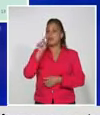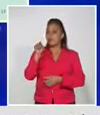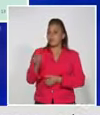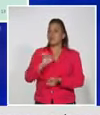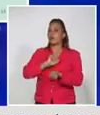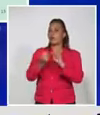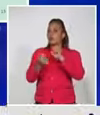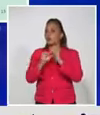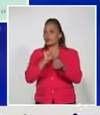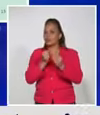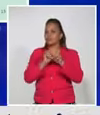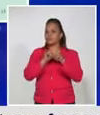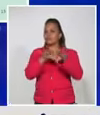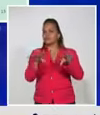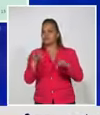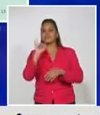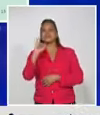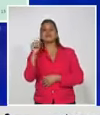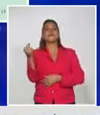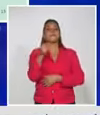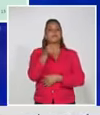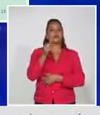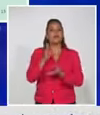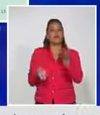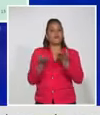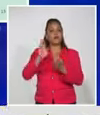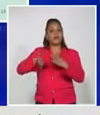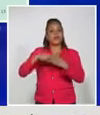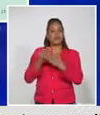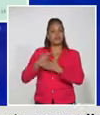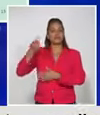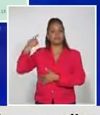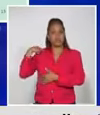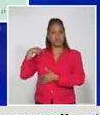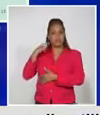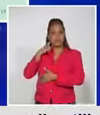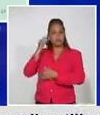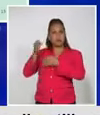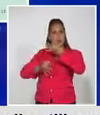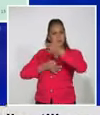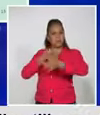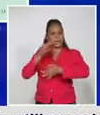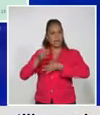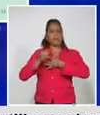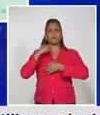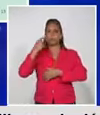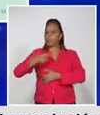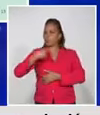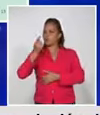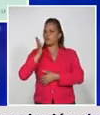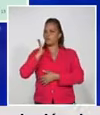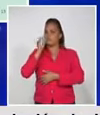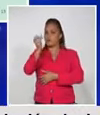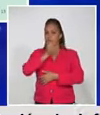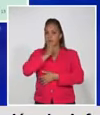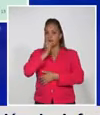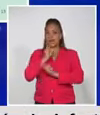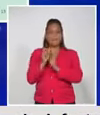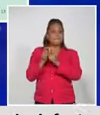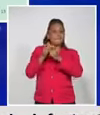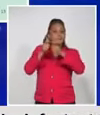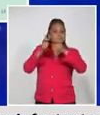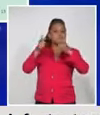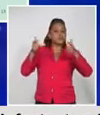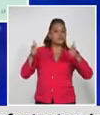transmisión, 6 menos incluso que el día anterior, y como reiteramos en cada conferencia, la mayor transmisión en